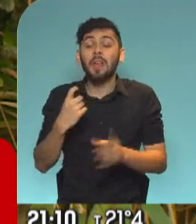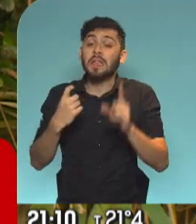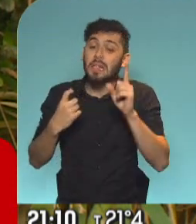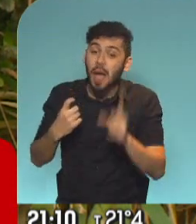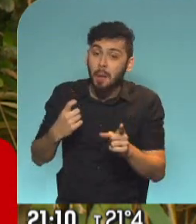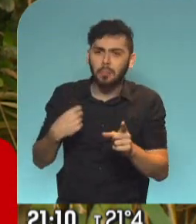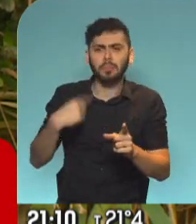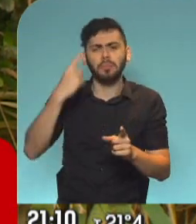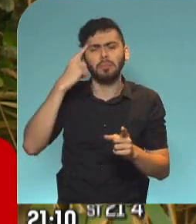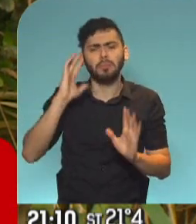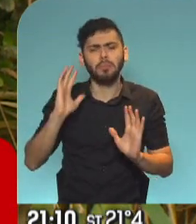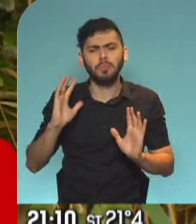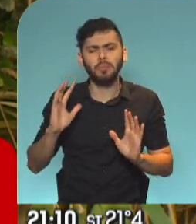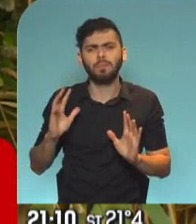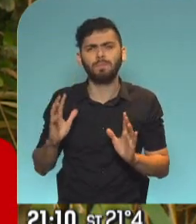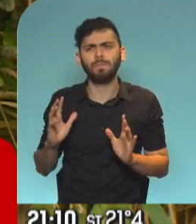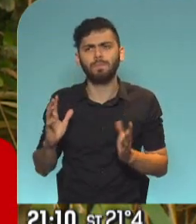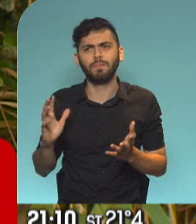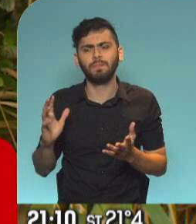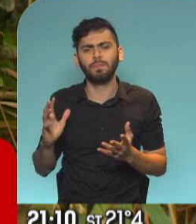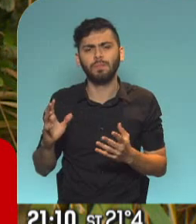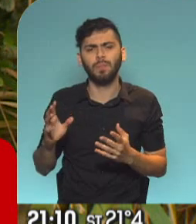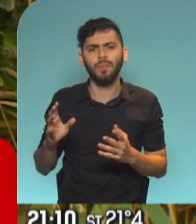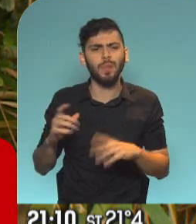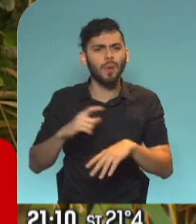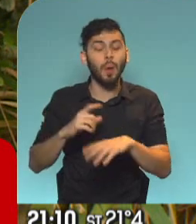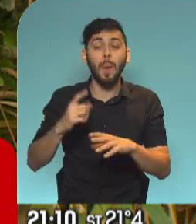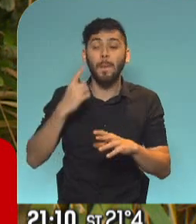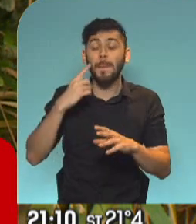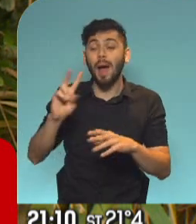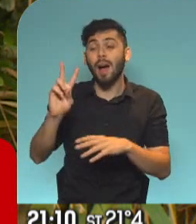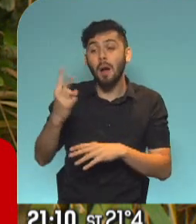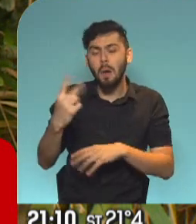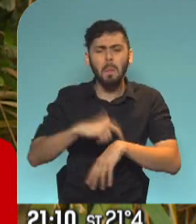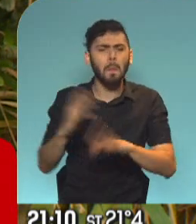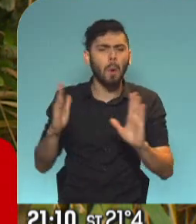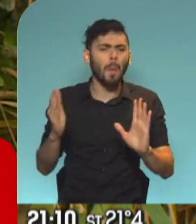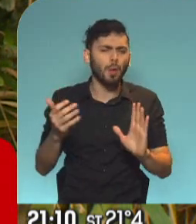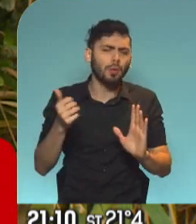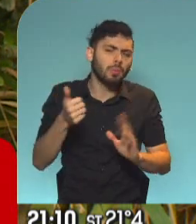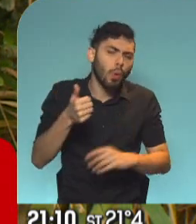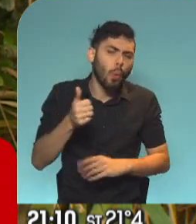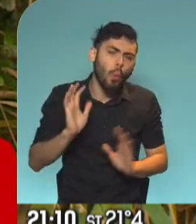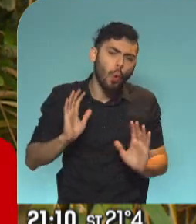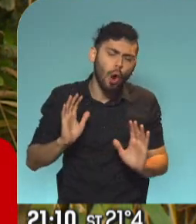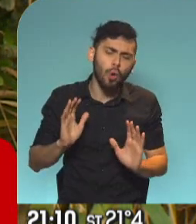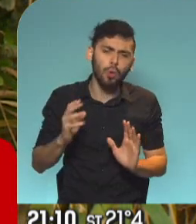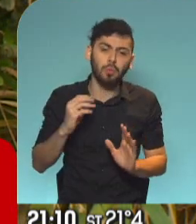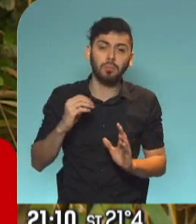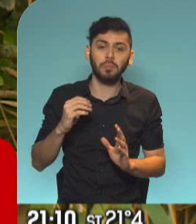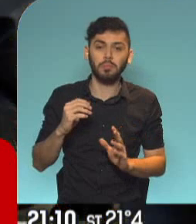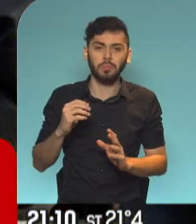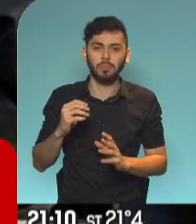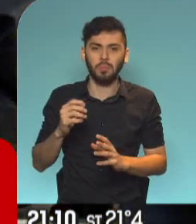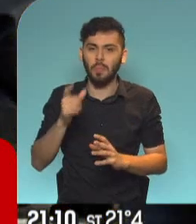pienso que era un buen momento para irse para él. Me parece que de alguna manera tengo la sensación de